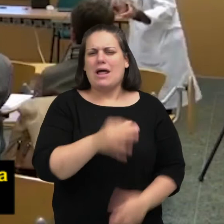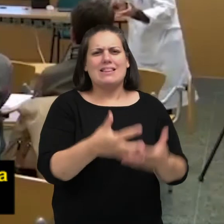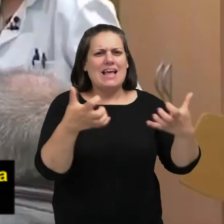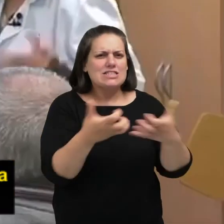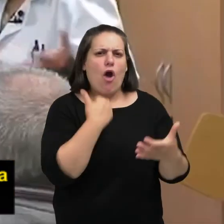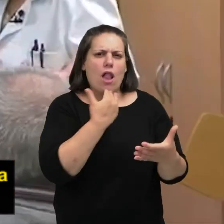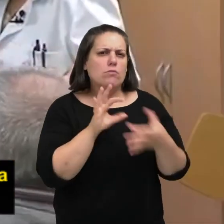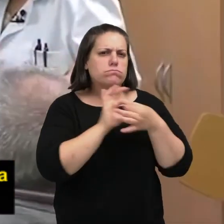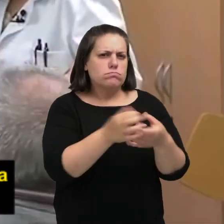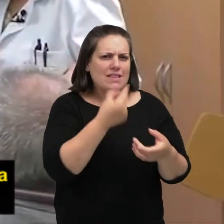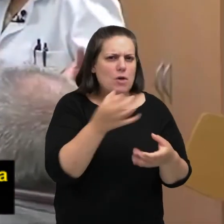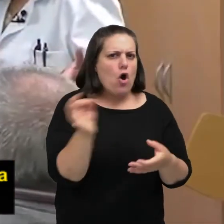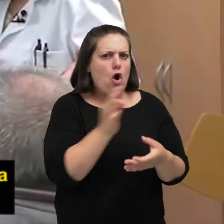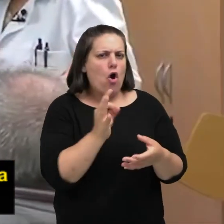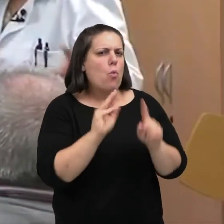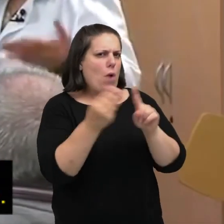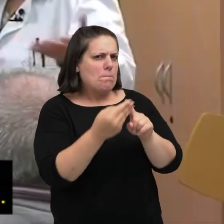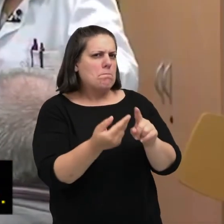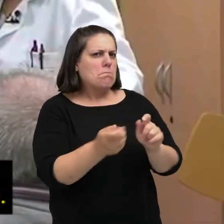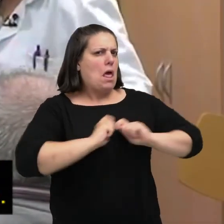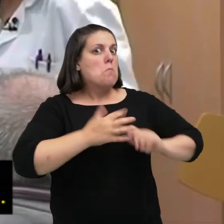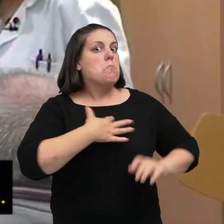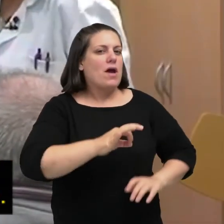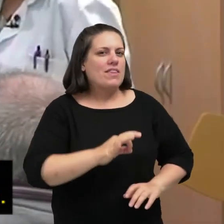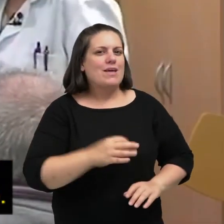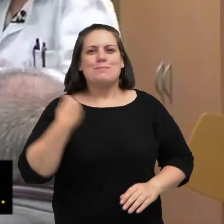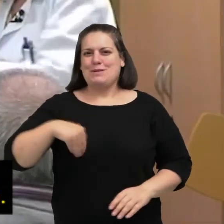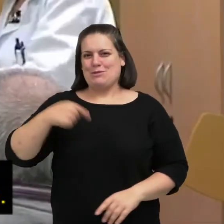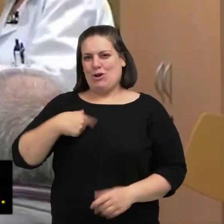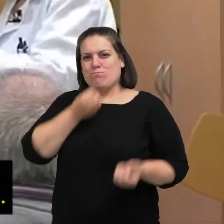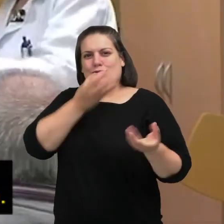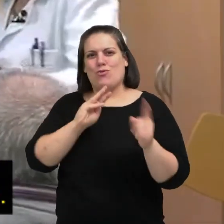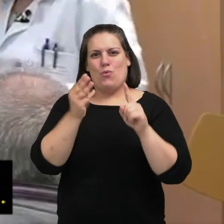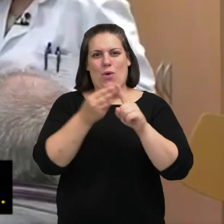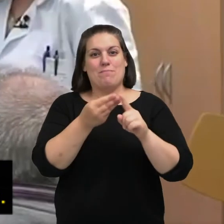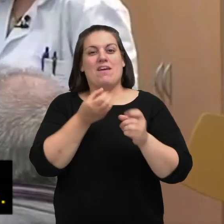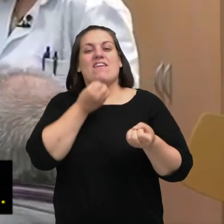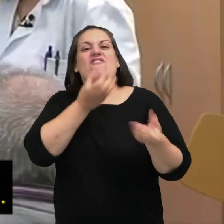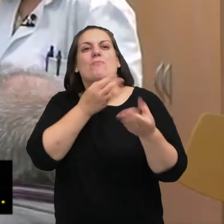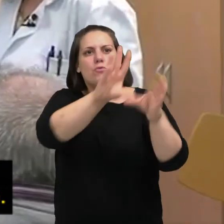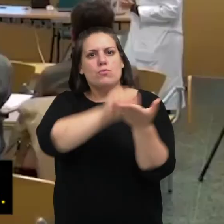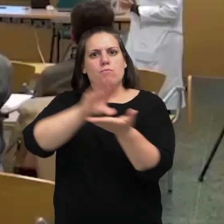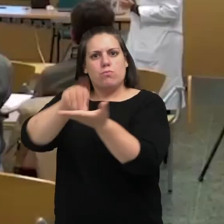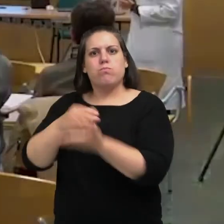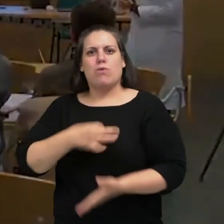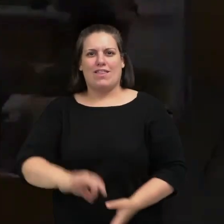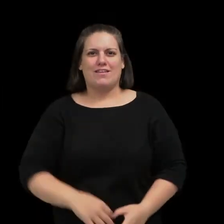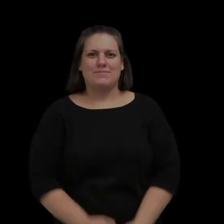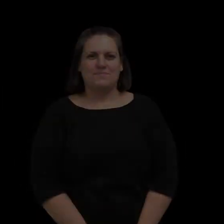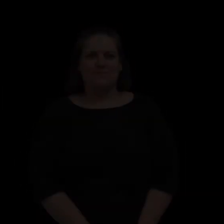escrita a la que les puedan proporcionar o indicarle una página de internet, como he hecho yo, donde puedan obtener información.